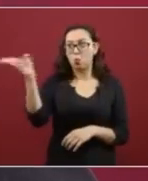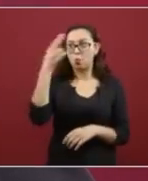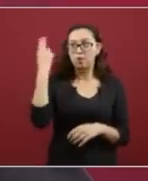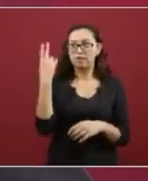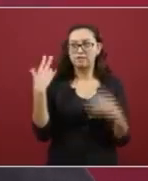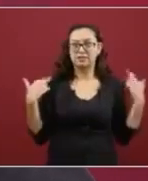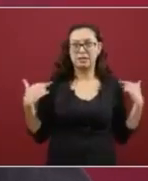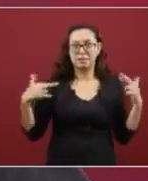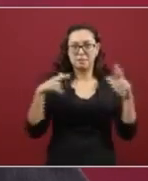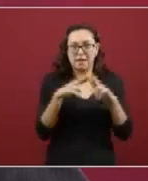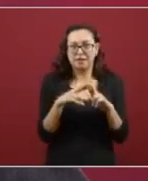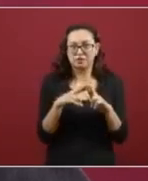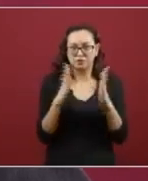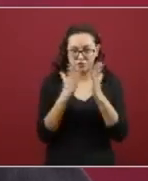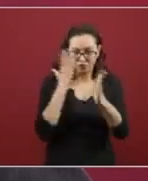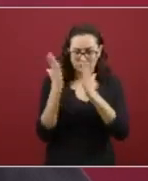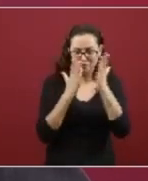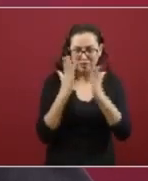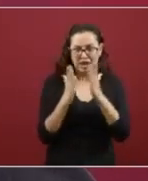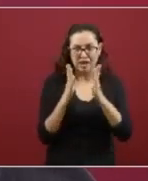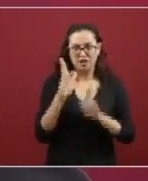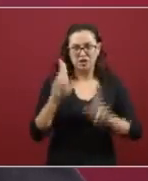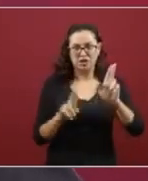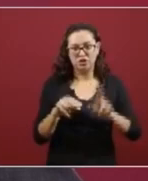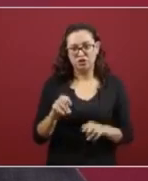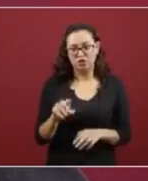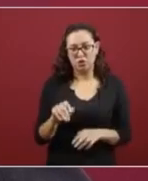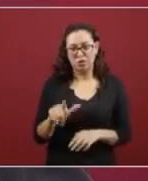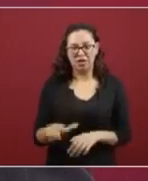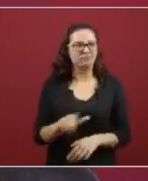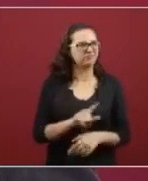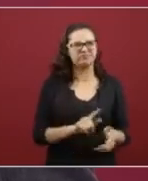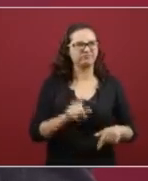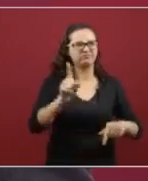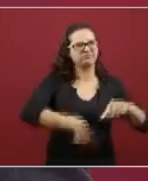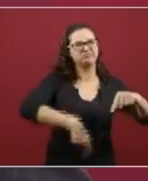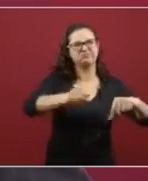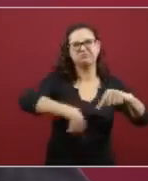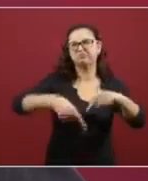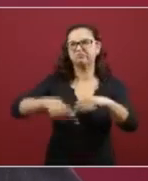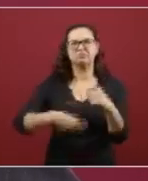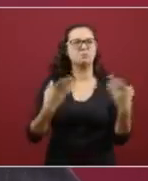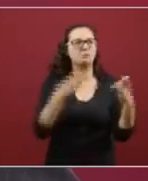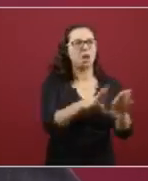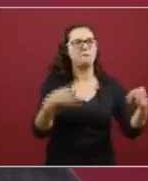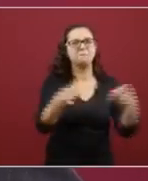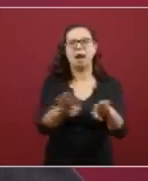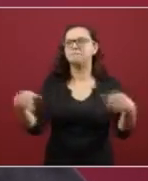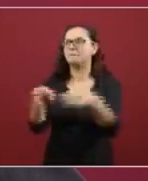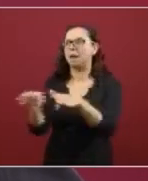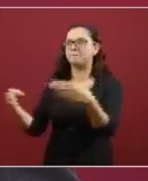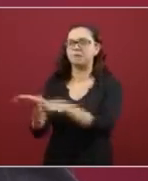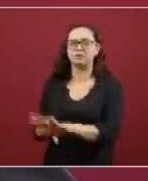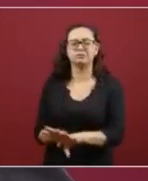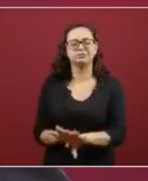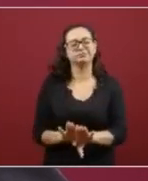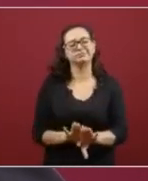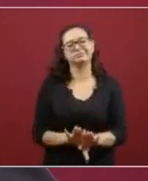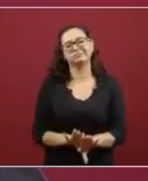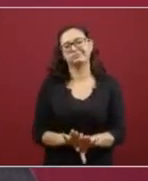deshacerse de las normales. Cerraron el MESHE y otras. Ahora no va a ser